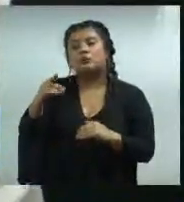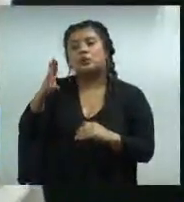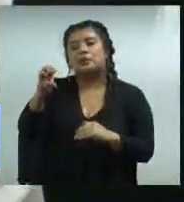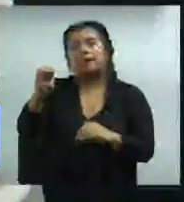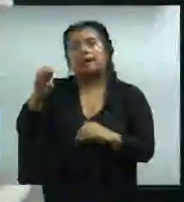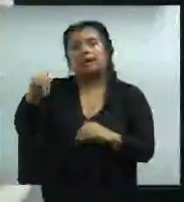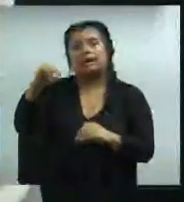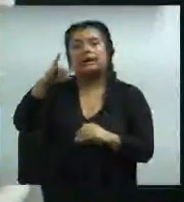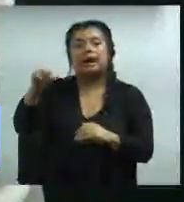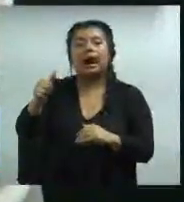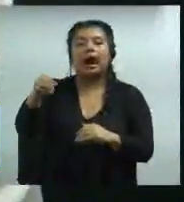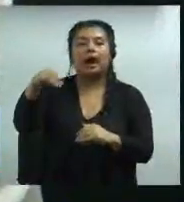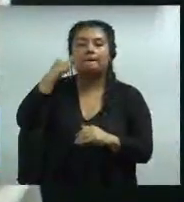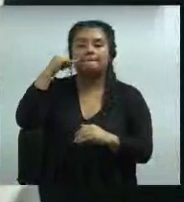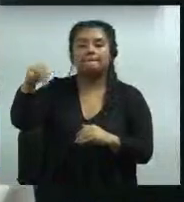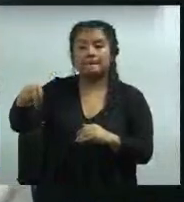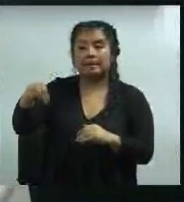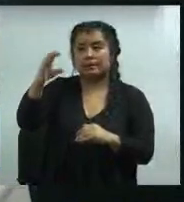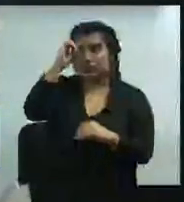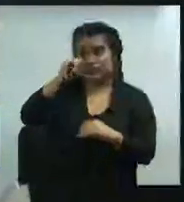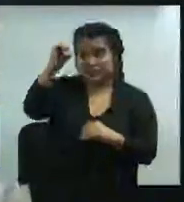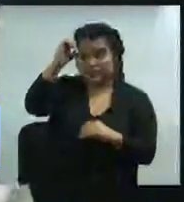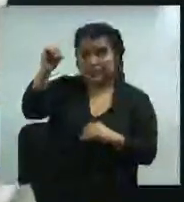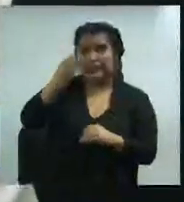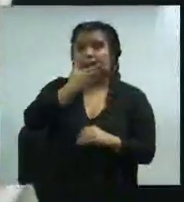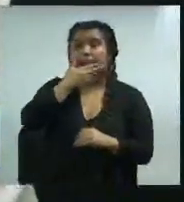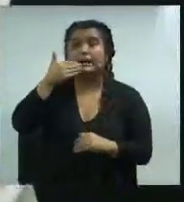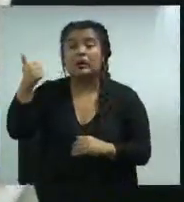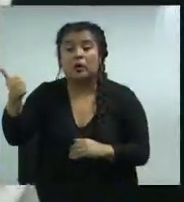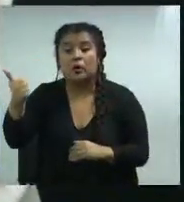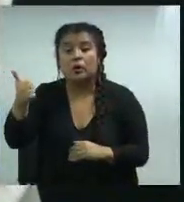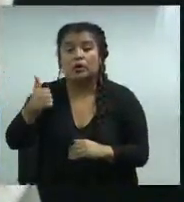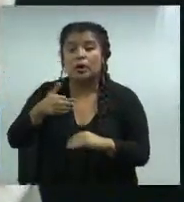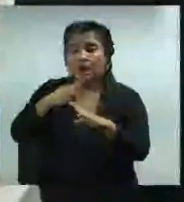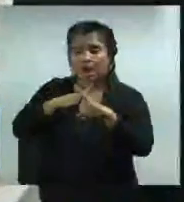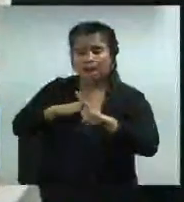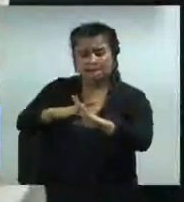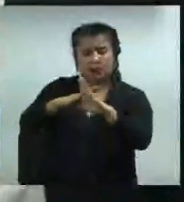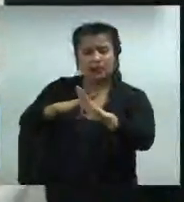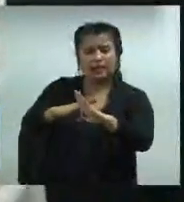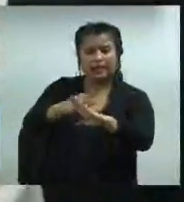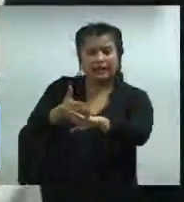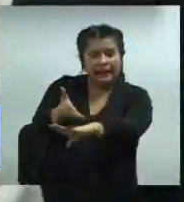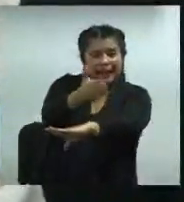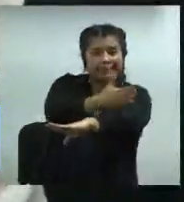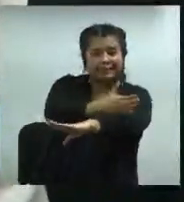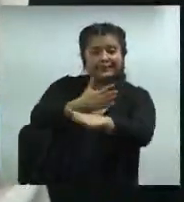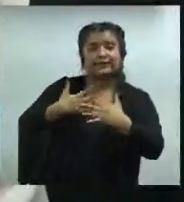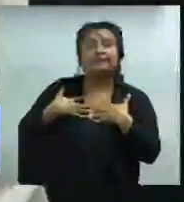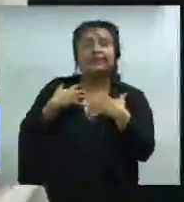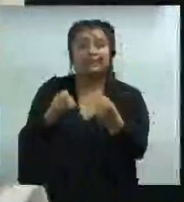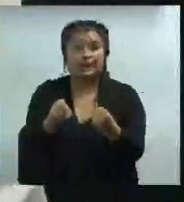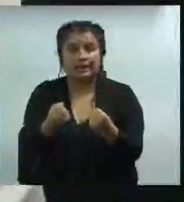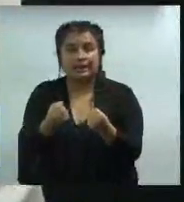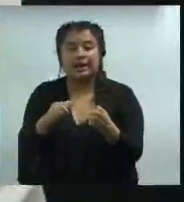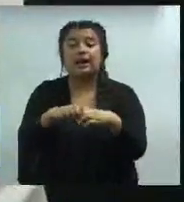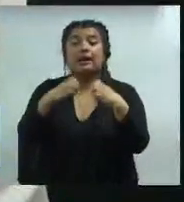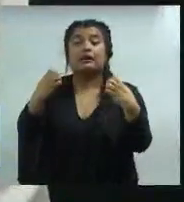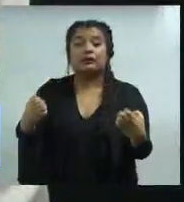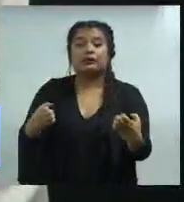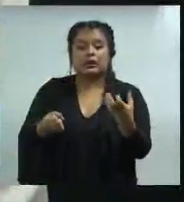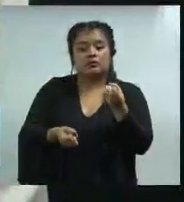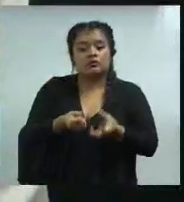Franklin, es mejor prevenir que curar. Entonces, quiero comentarles a ustedes que la mayor parte de los